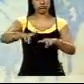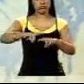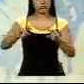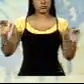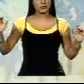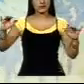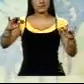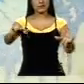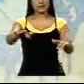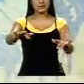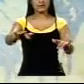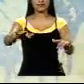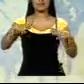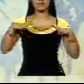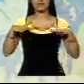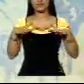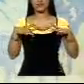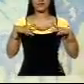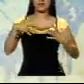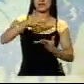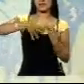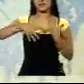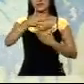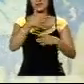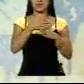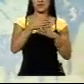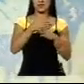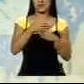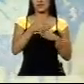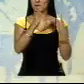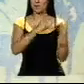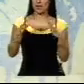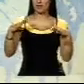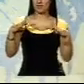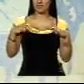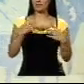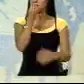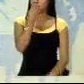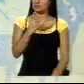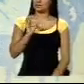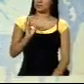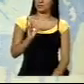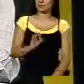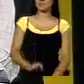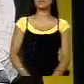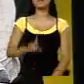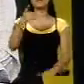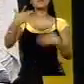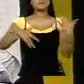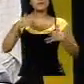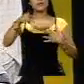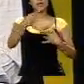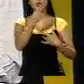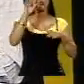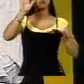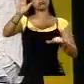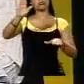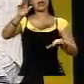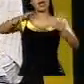este trajín del plan vacacional. Qué bueno, chicos, qué bueno. Se realizó un acto también de juramentación